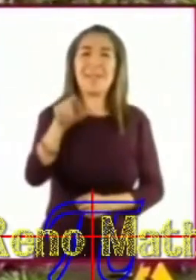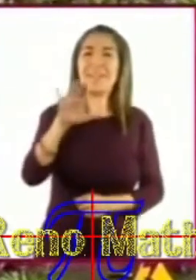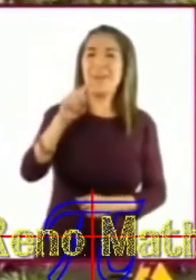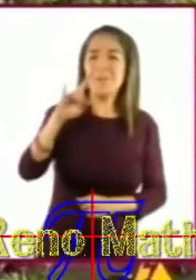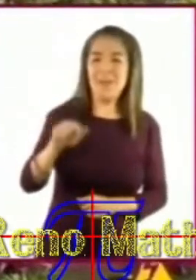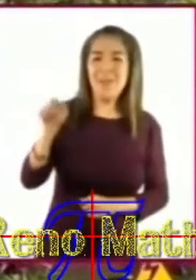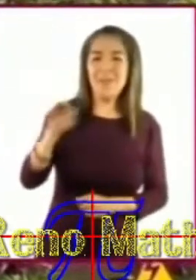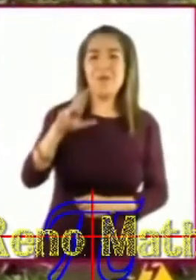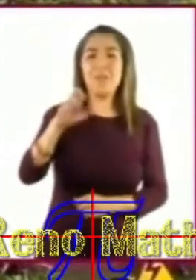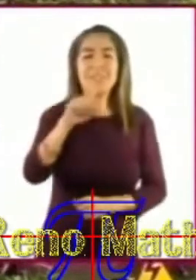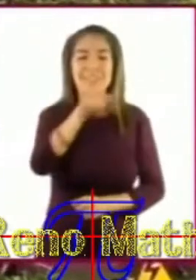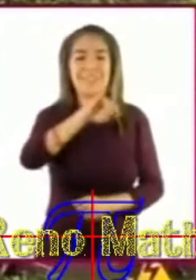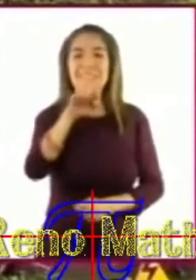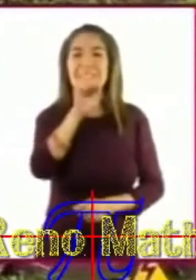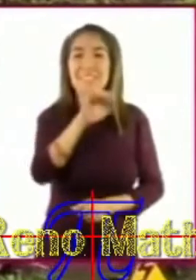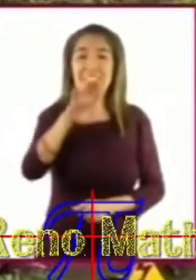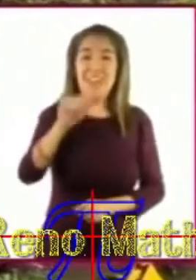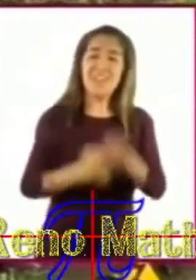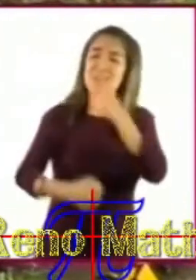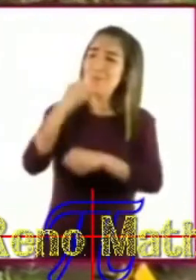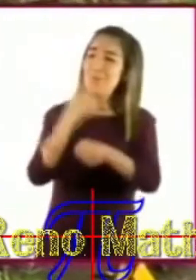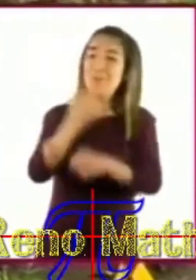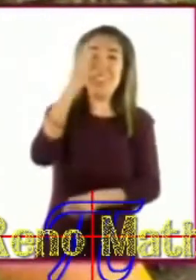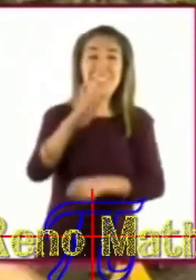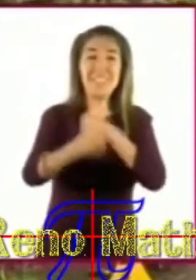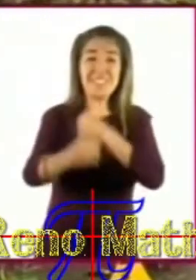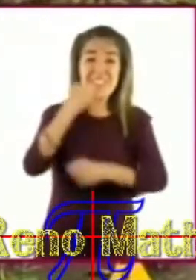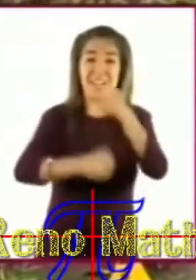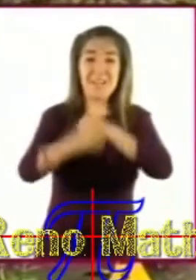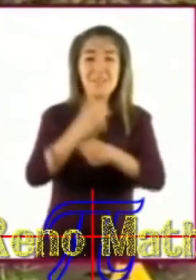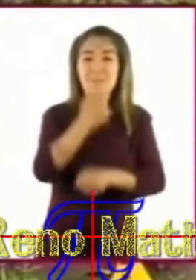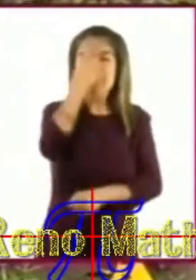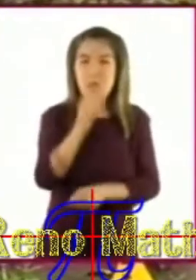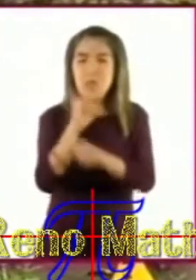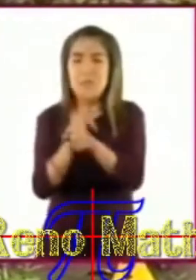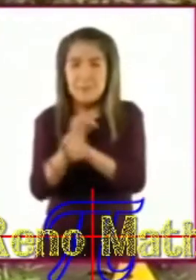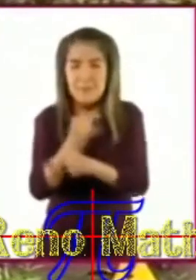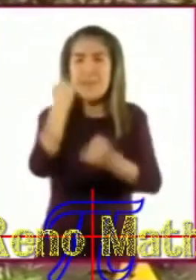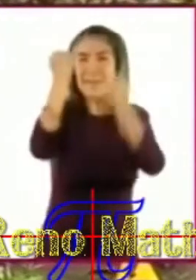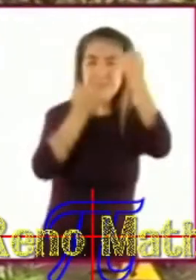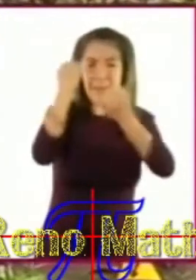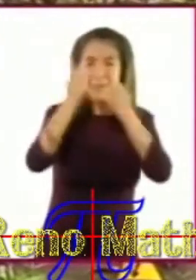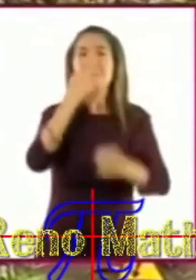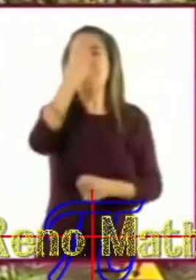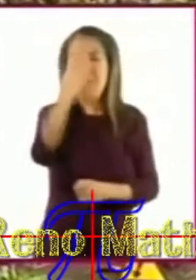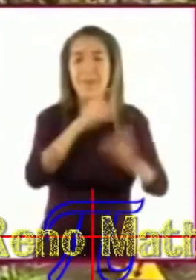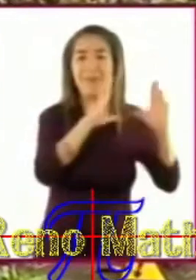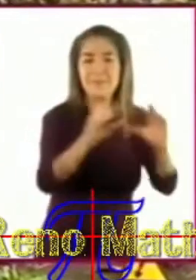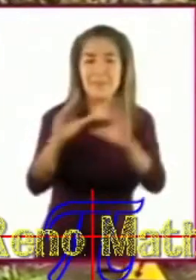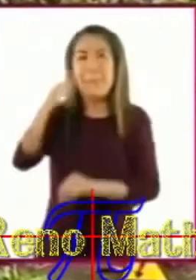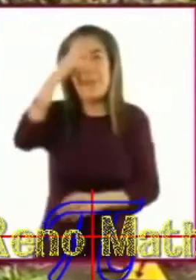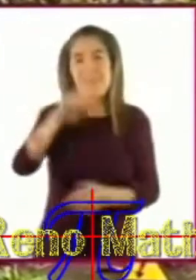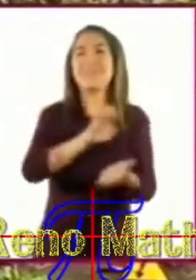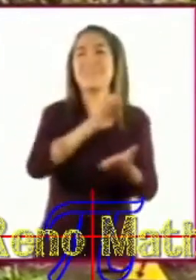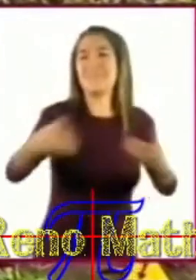Forrest. Y ella es Jessica. Y desde hace 10 años nos dedicamos a la creación, a la investigación y enseñanza de la escena con